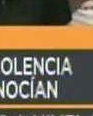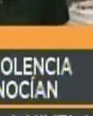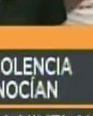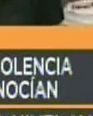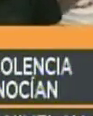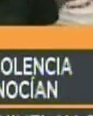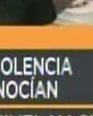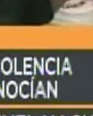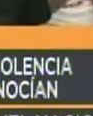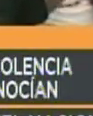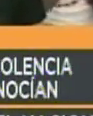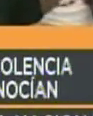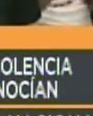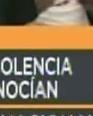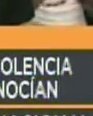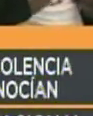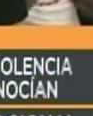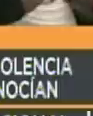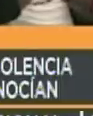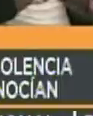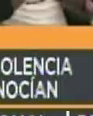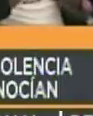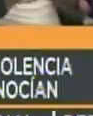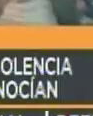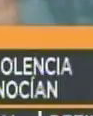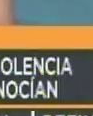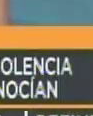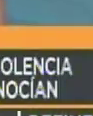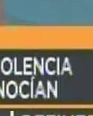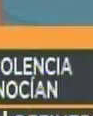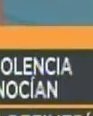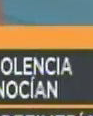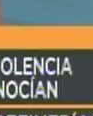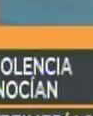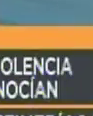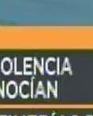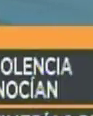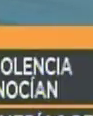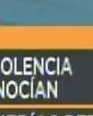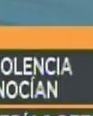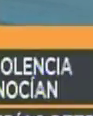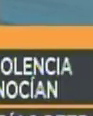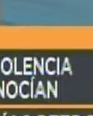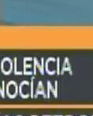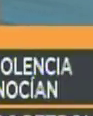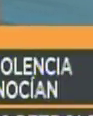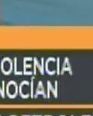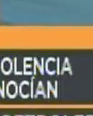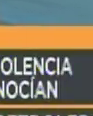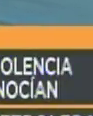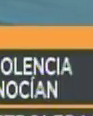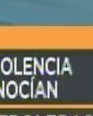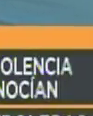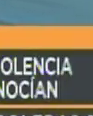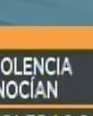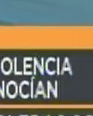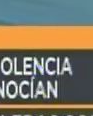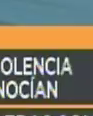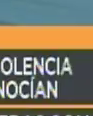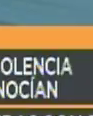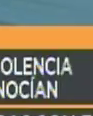que ir con esa alegría, tienen que ir con la esperanza a curar al joven que esté enfermo de